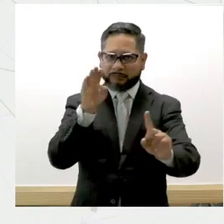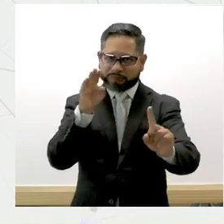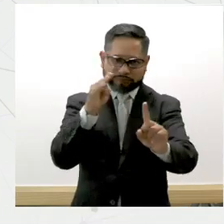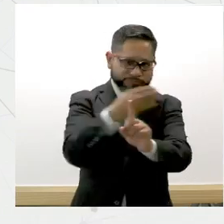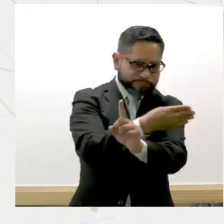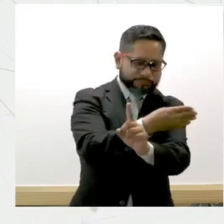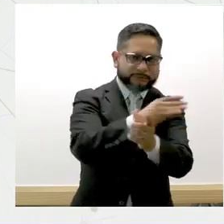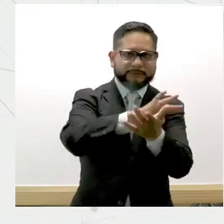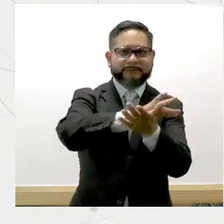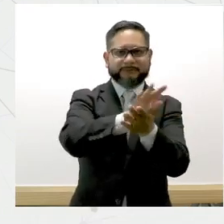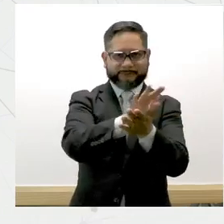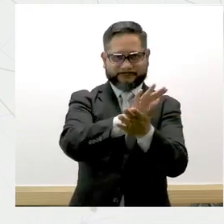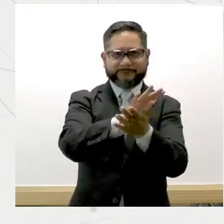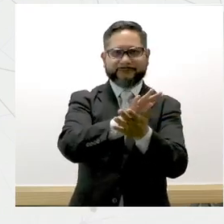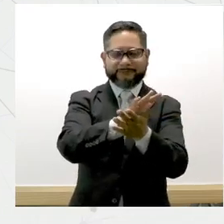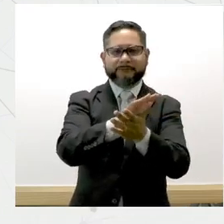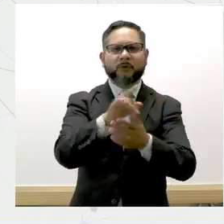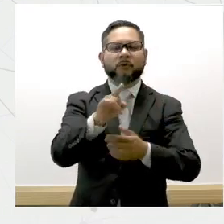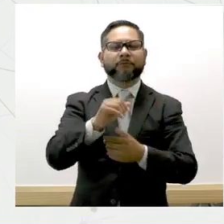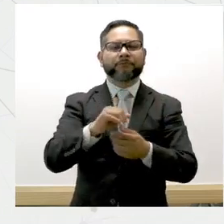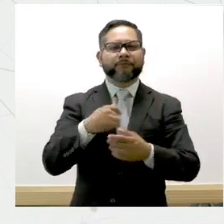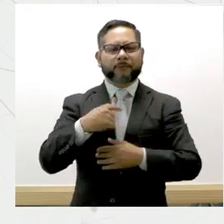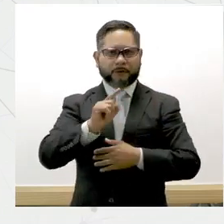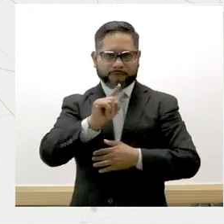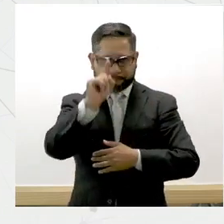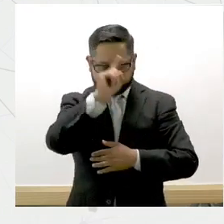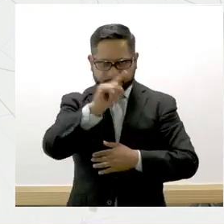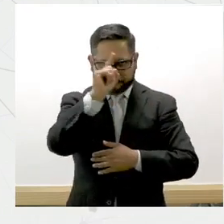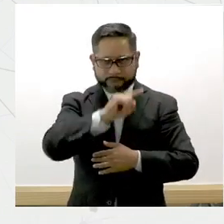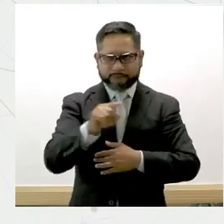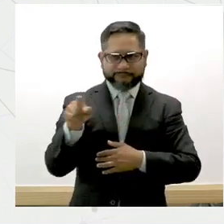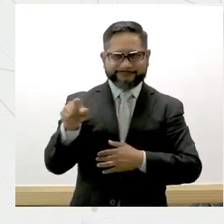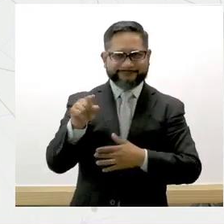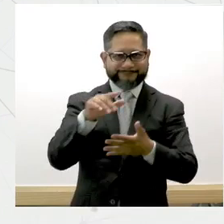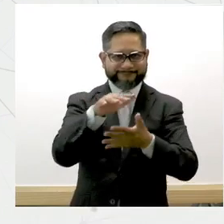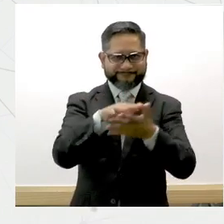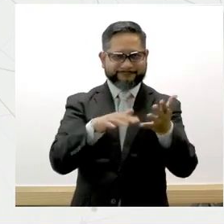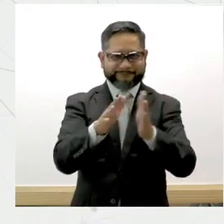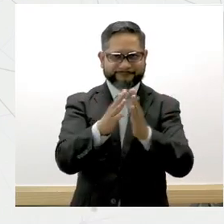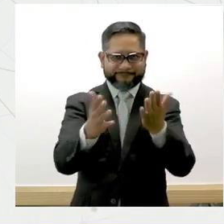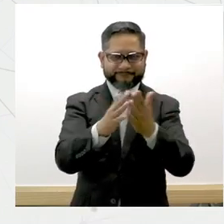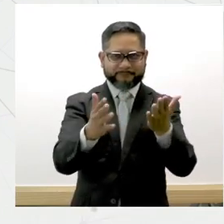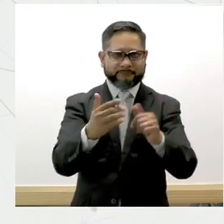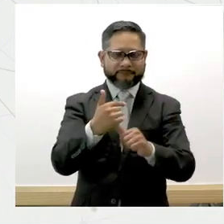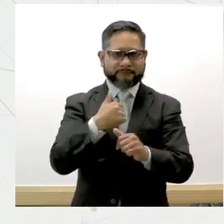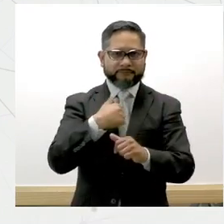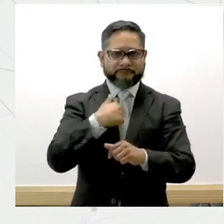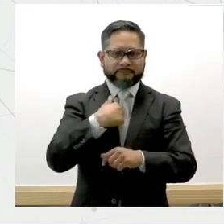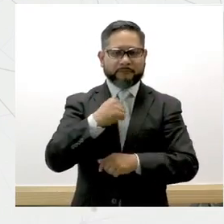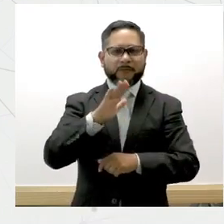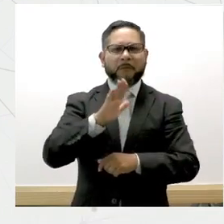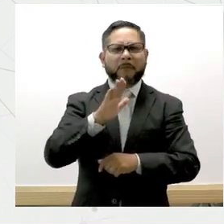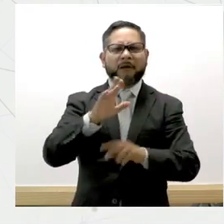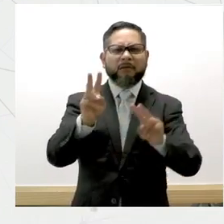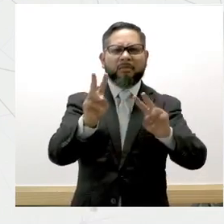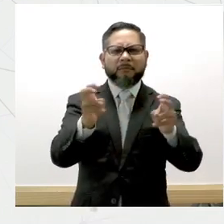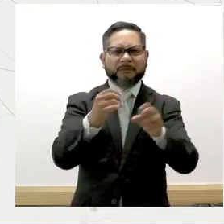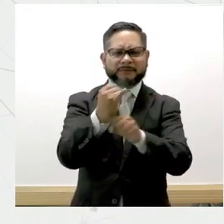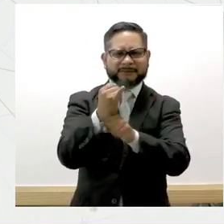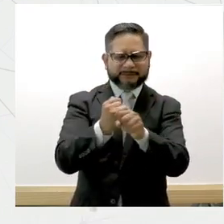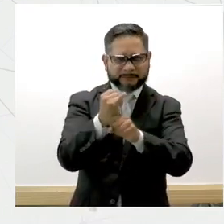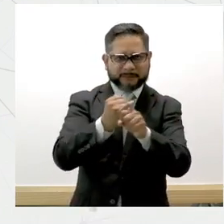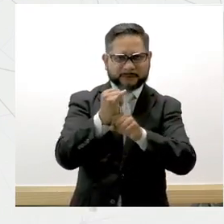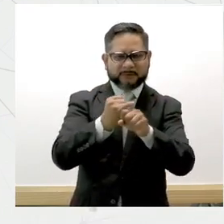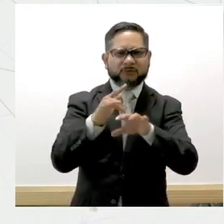discriminaciones. Les recomiendo la lectura del informe de la ONU, Me sonrojaría si pudiera, en el que se hace una investigación sobre